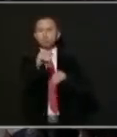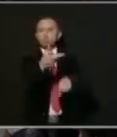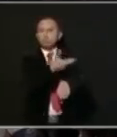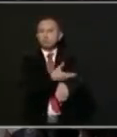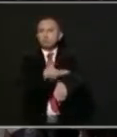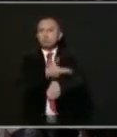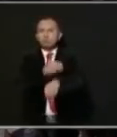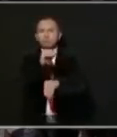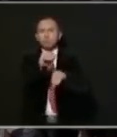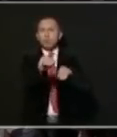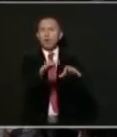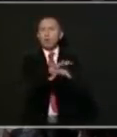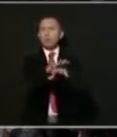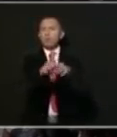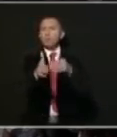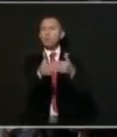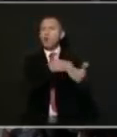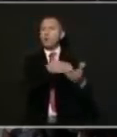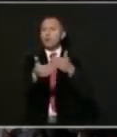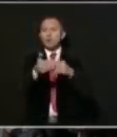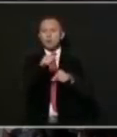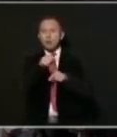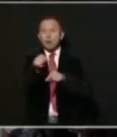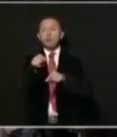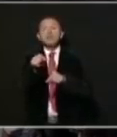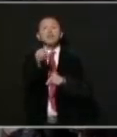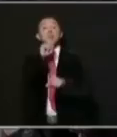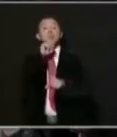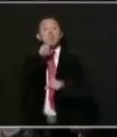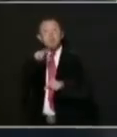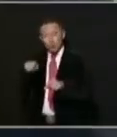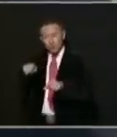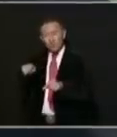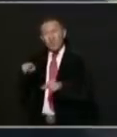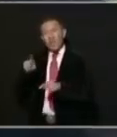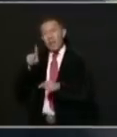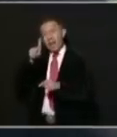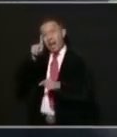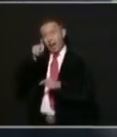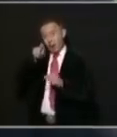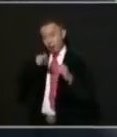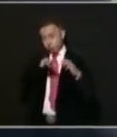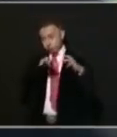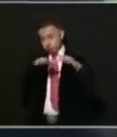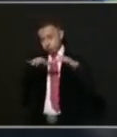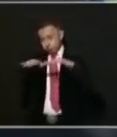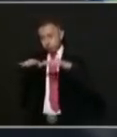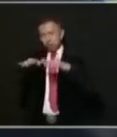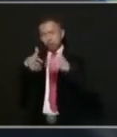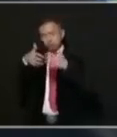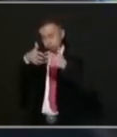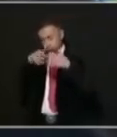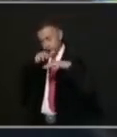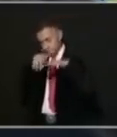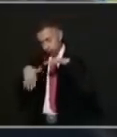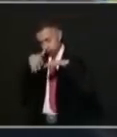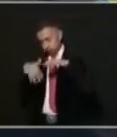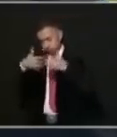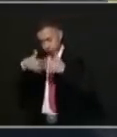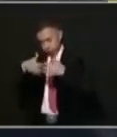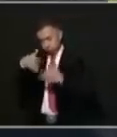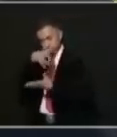especial a las hidroeléctricas para producir más energía